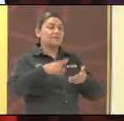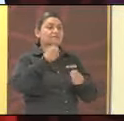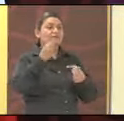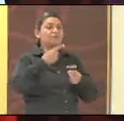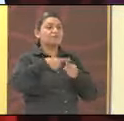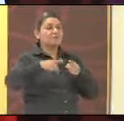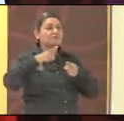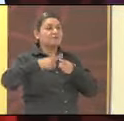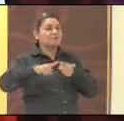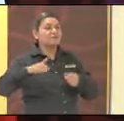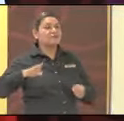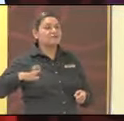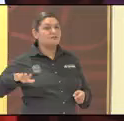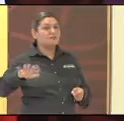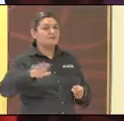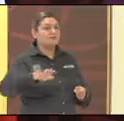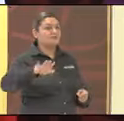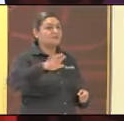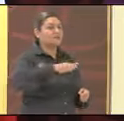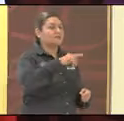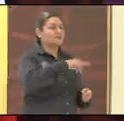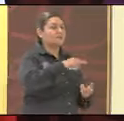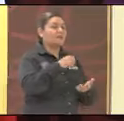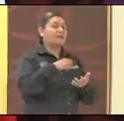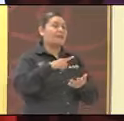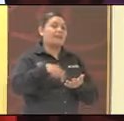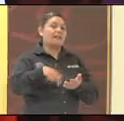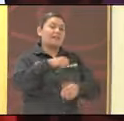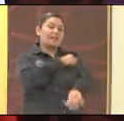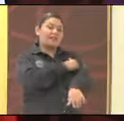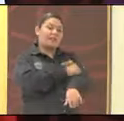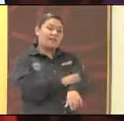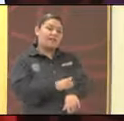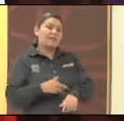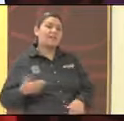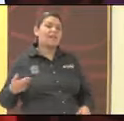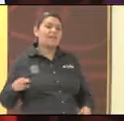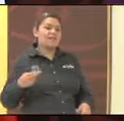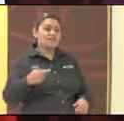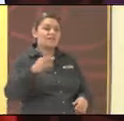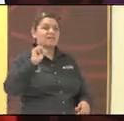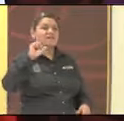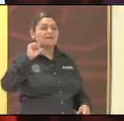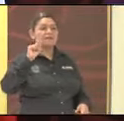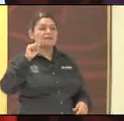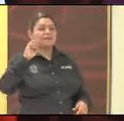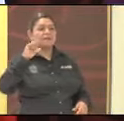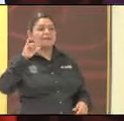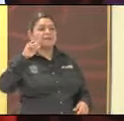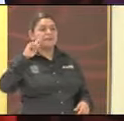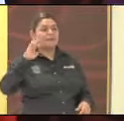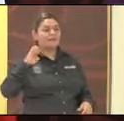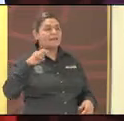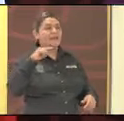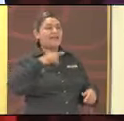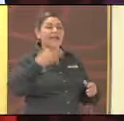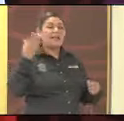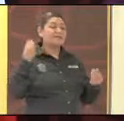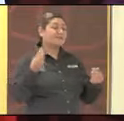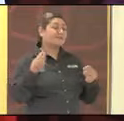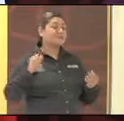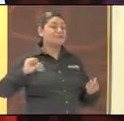1, 2, también a Los Ríos, Satélite, ves el tráfico que permanente, había ya muchos accidentes